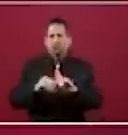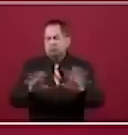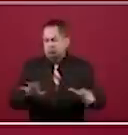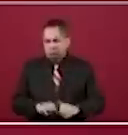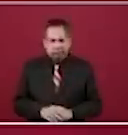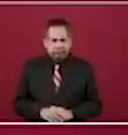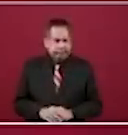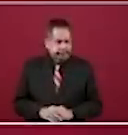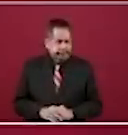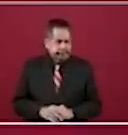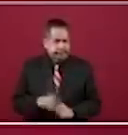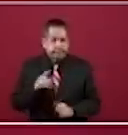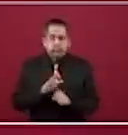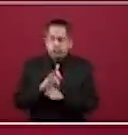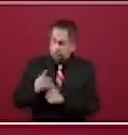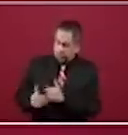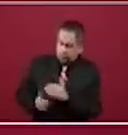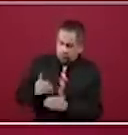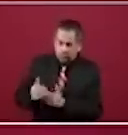decir, el avance